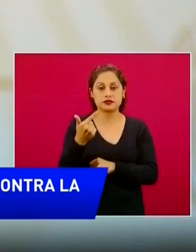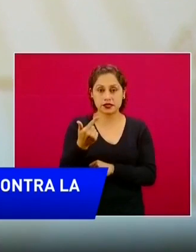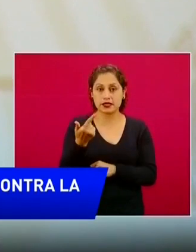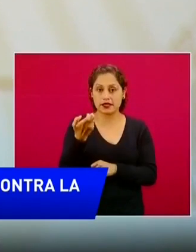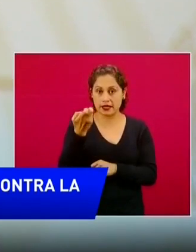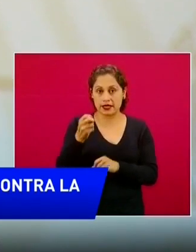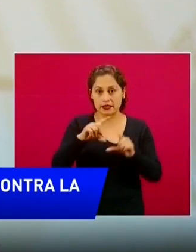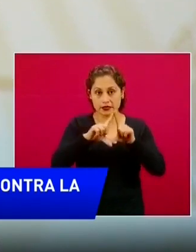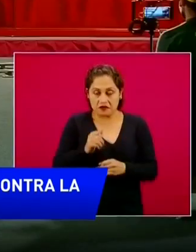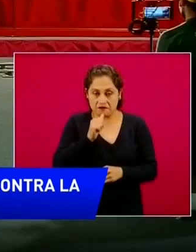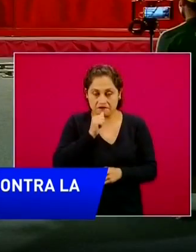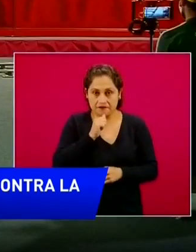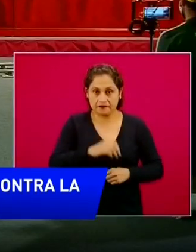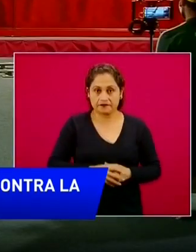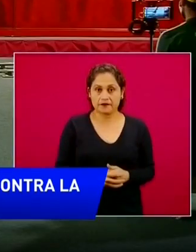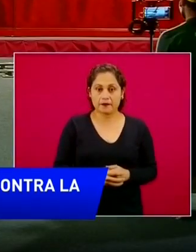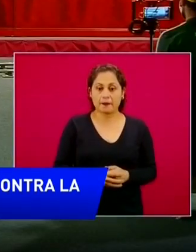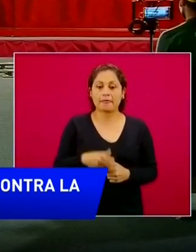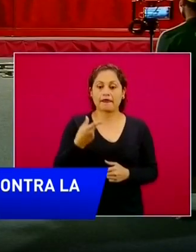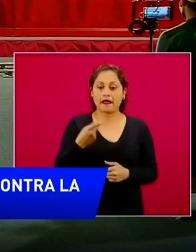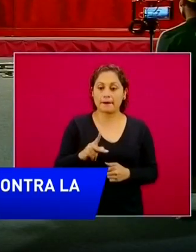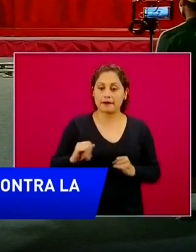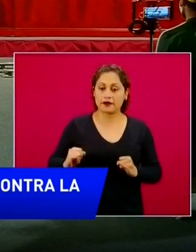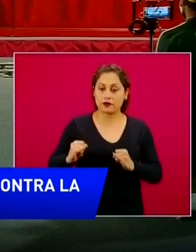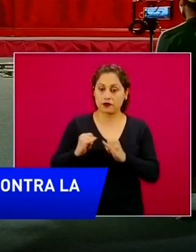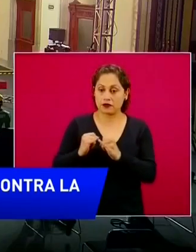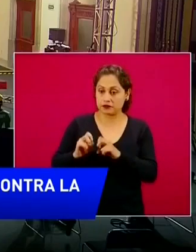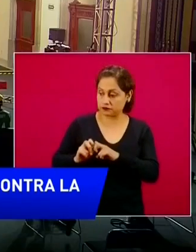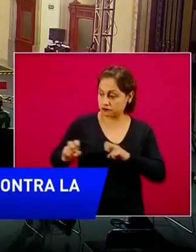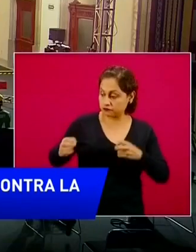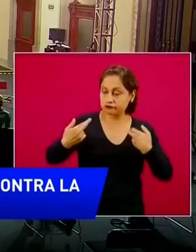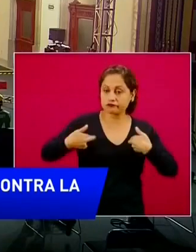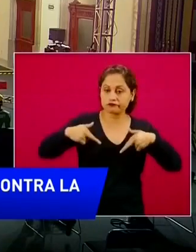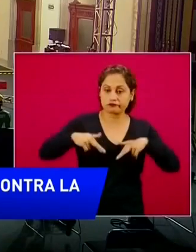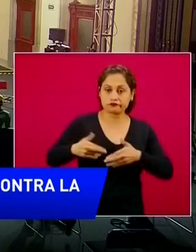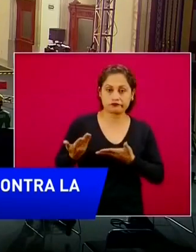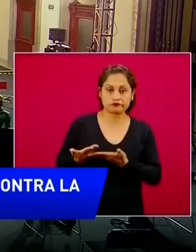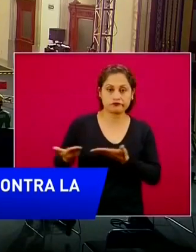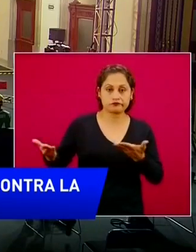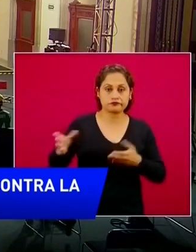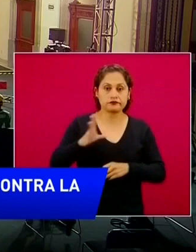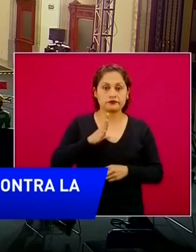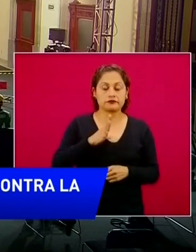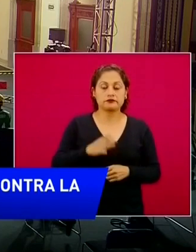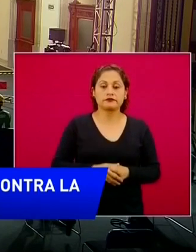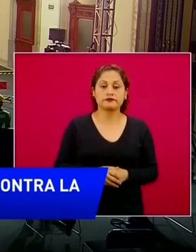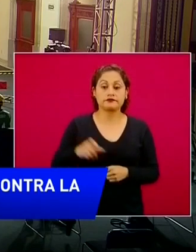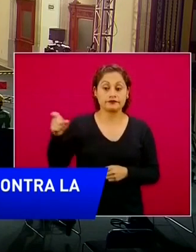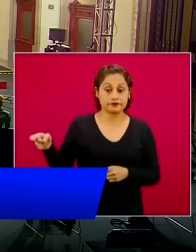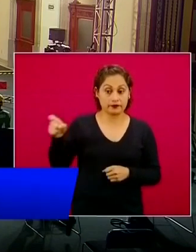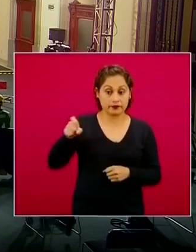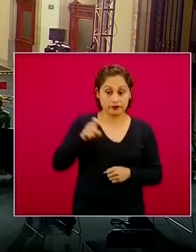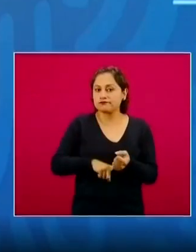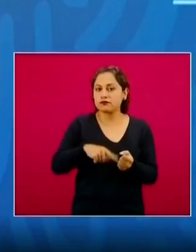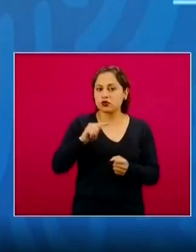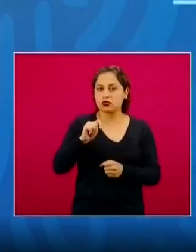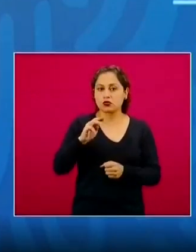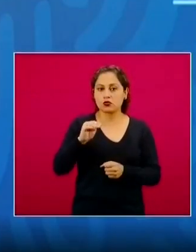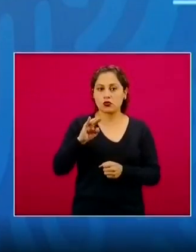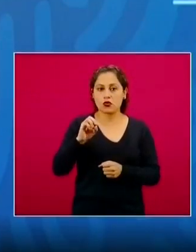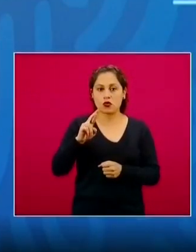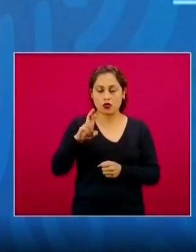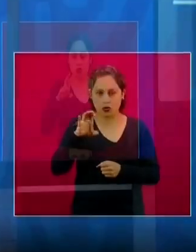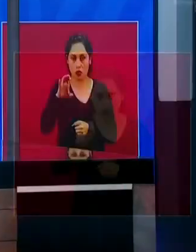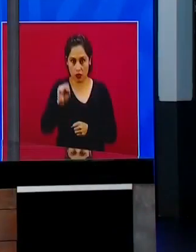en el sureste y no están aplicando porque las miles de vacunas que llegaron ya se aplicaron. Que no a